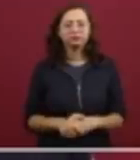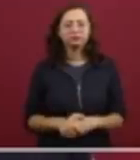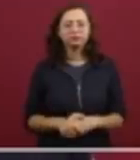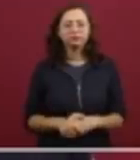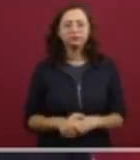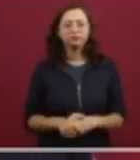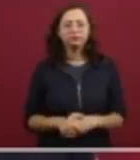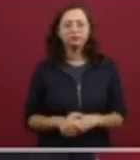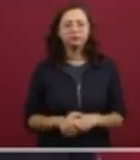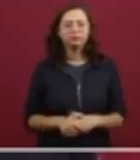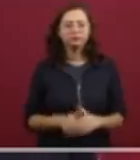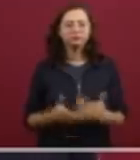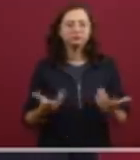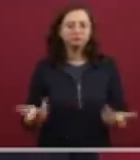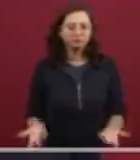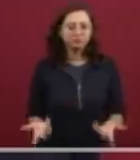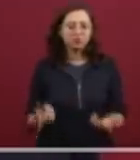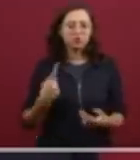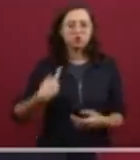estamos dando